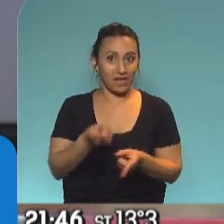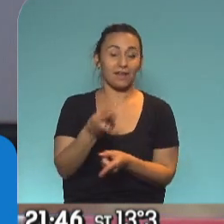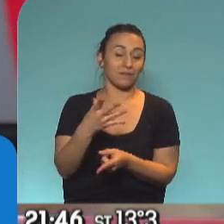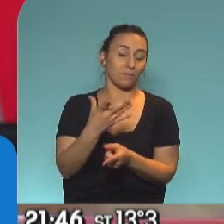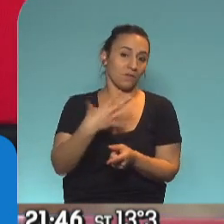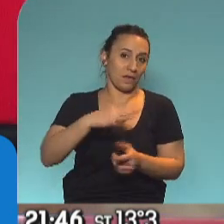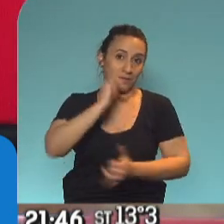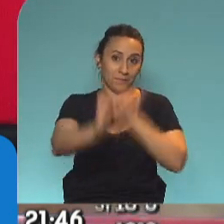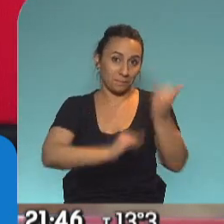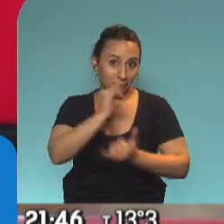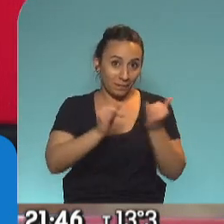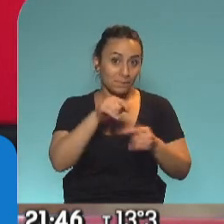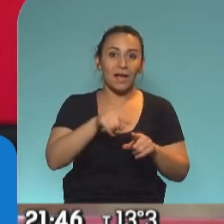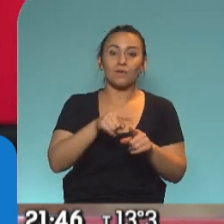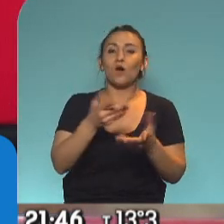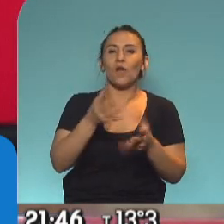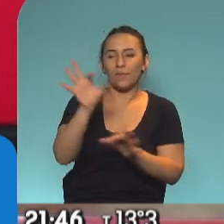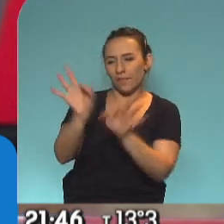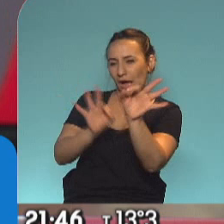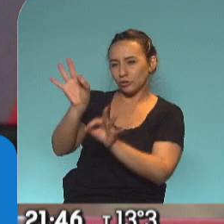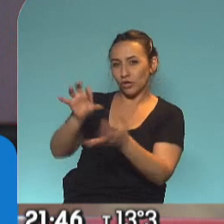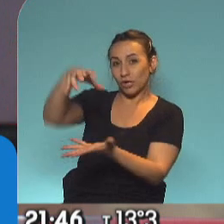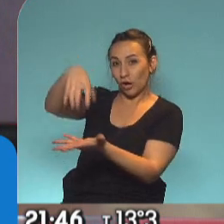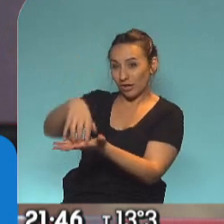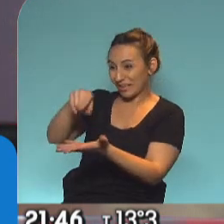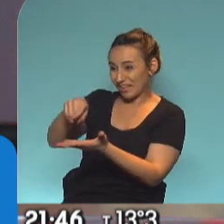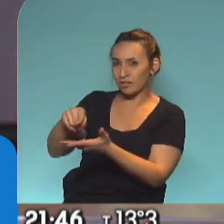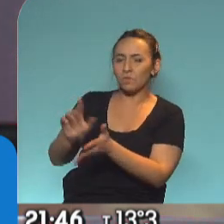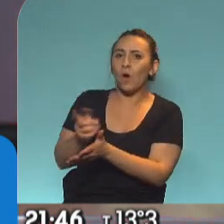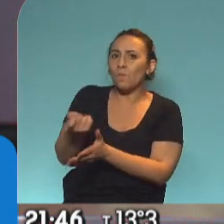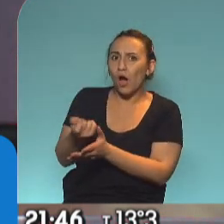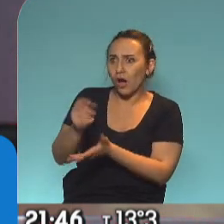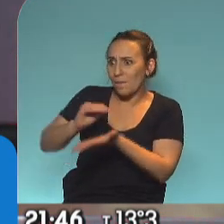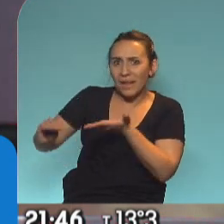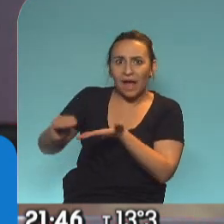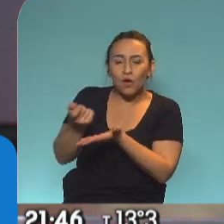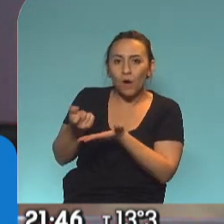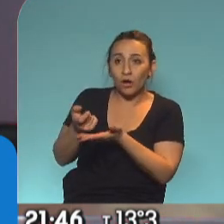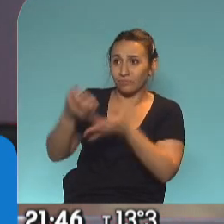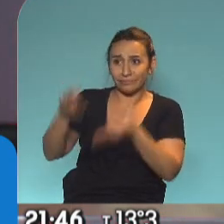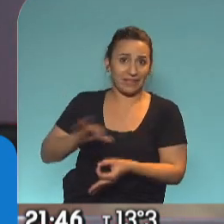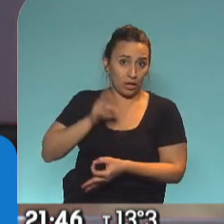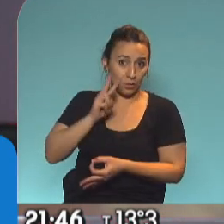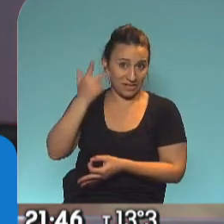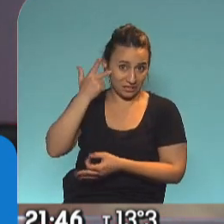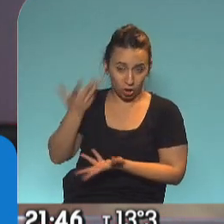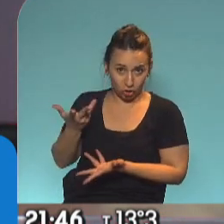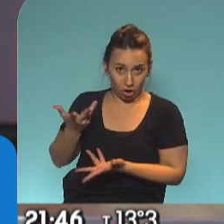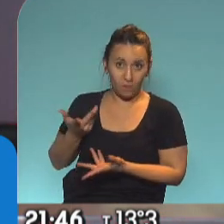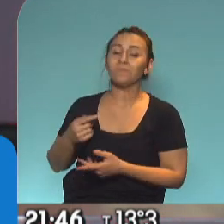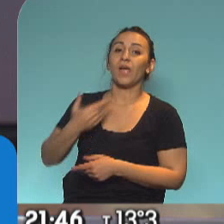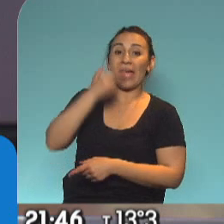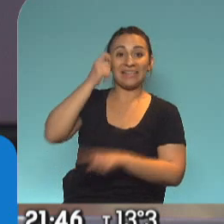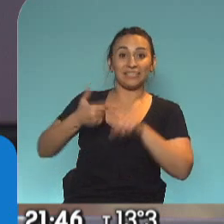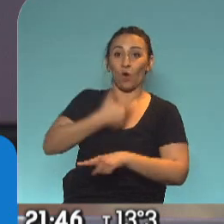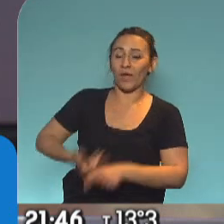el diagnóstico de carencia de personal de la oficina viene arrastrándose desde el año 2018. Nosotros recibimos una oficina que tiene un déficit del 30%